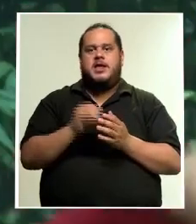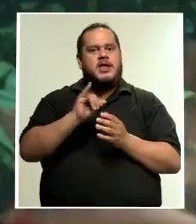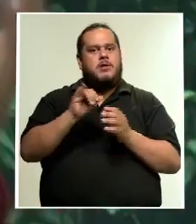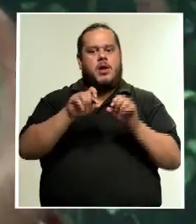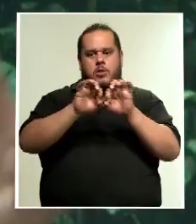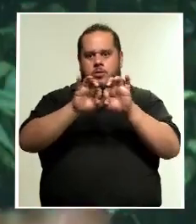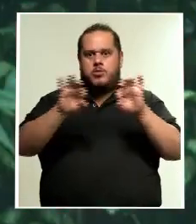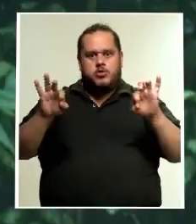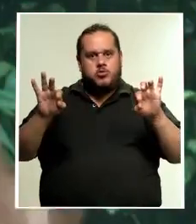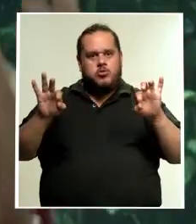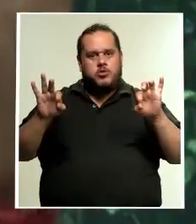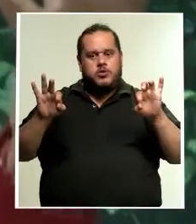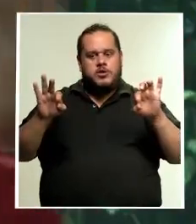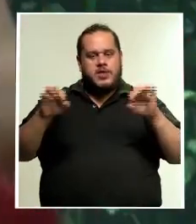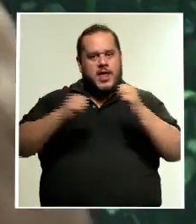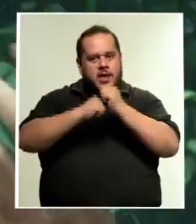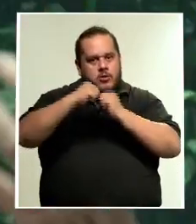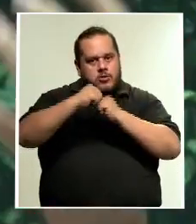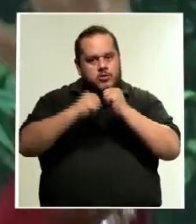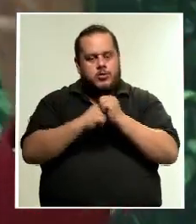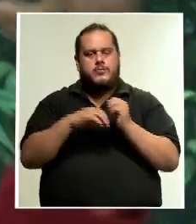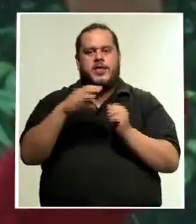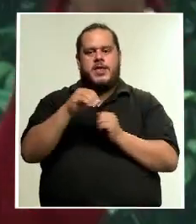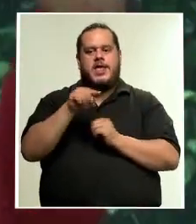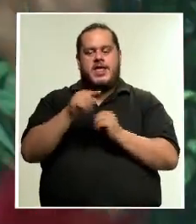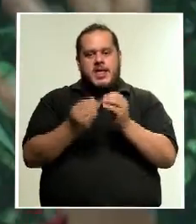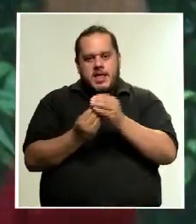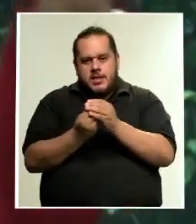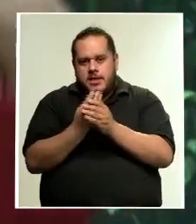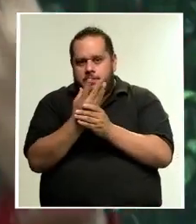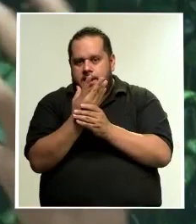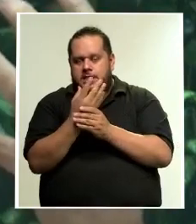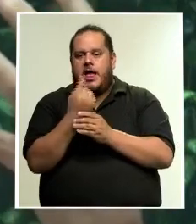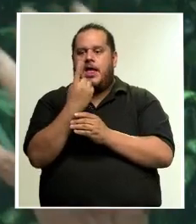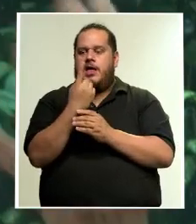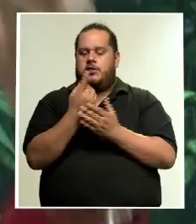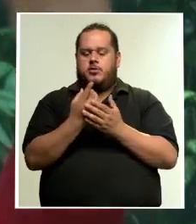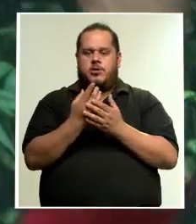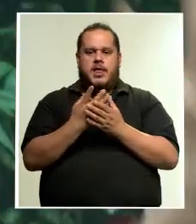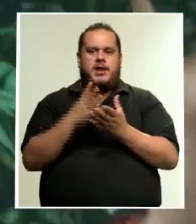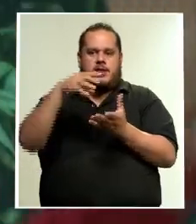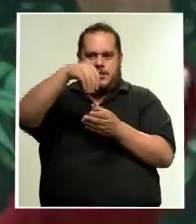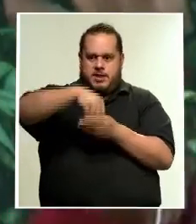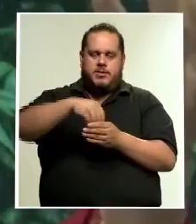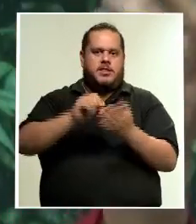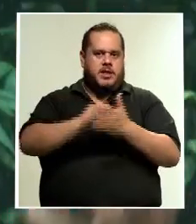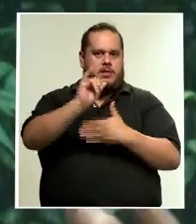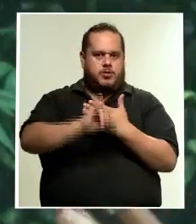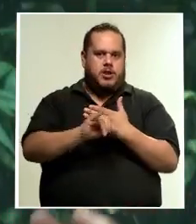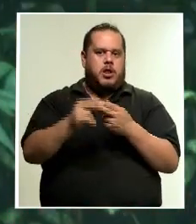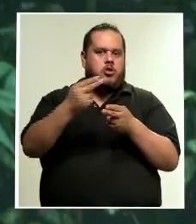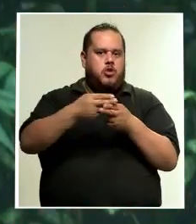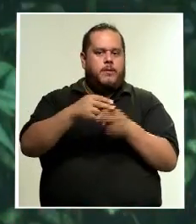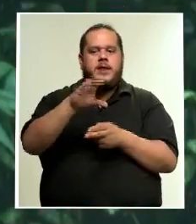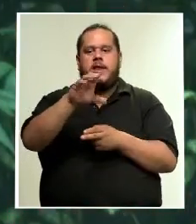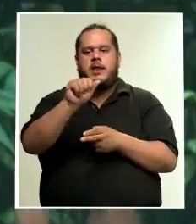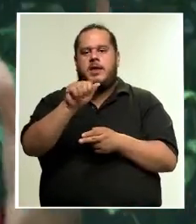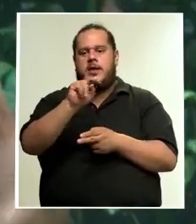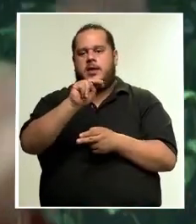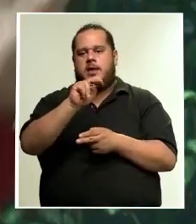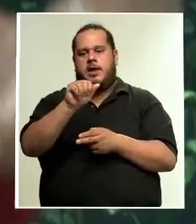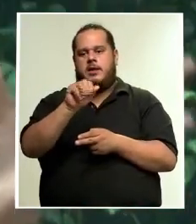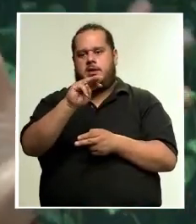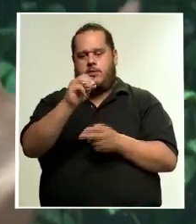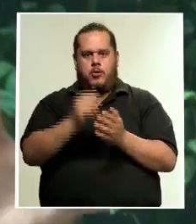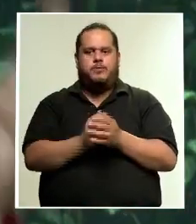tubos de construcción. Y esa planta es una de las que va en el proyecto, que es lo que se conoce como cáñamo. Y el otro es la